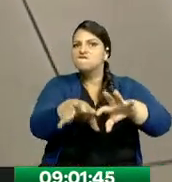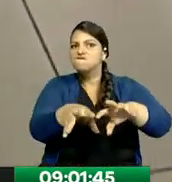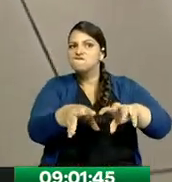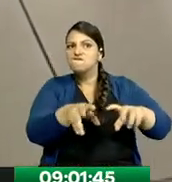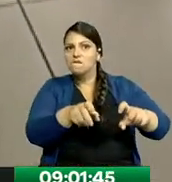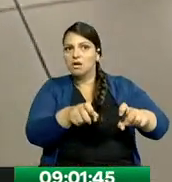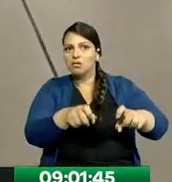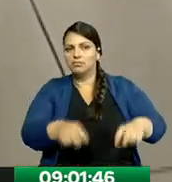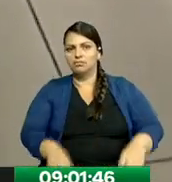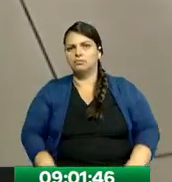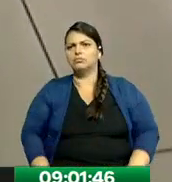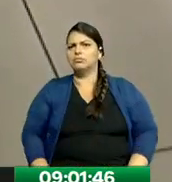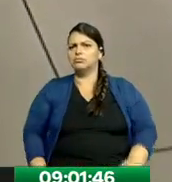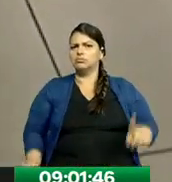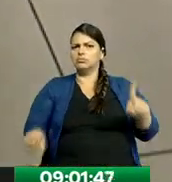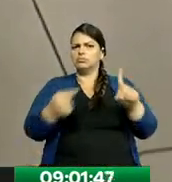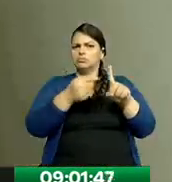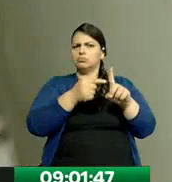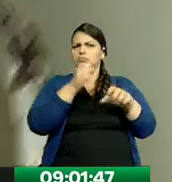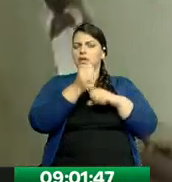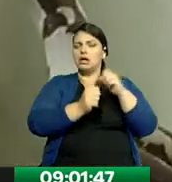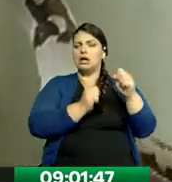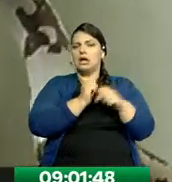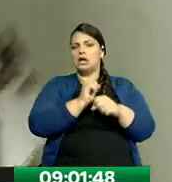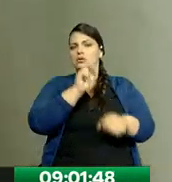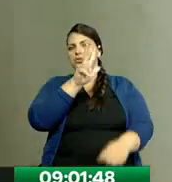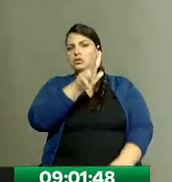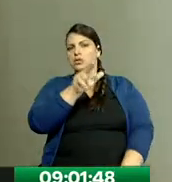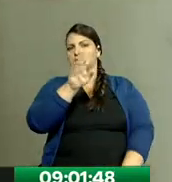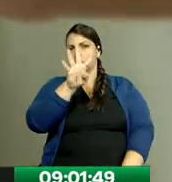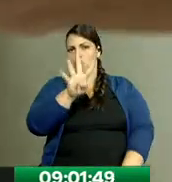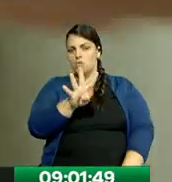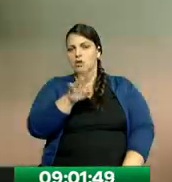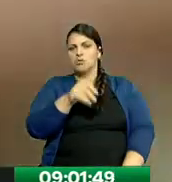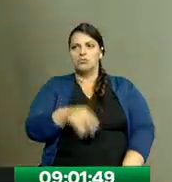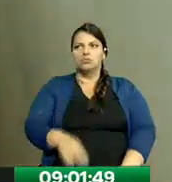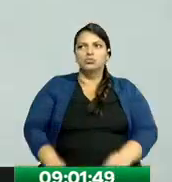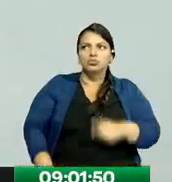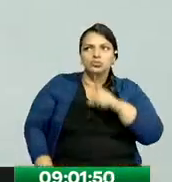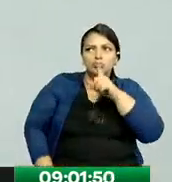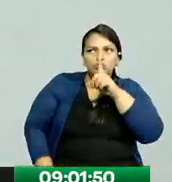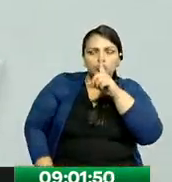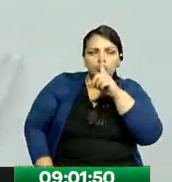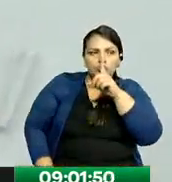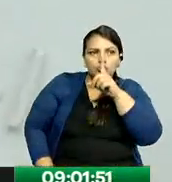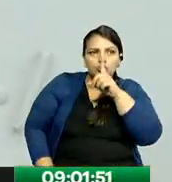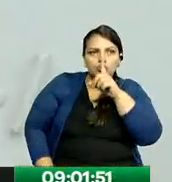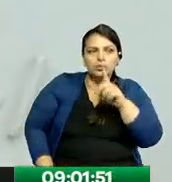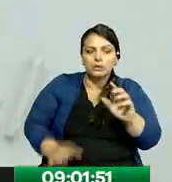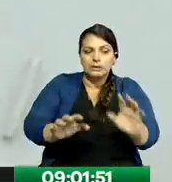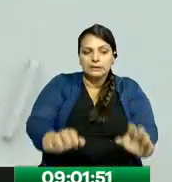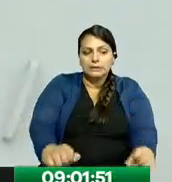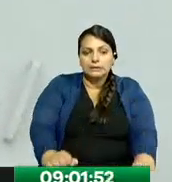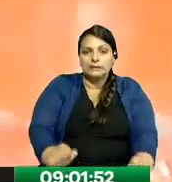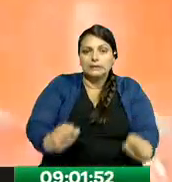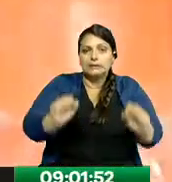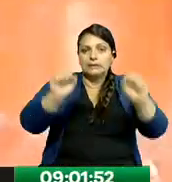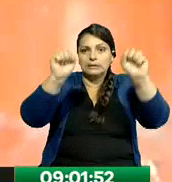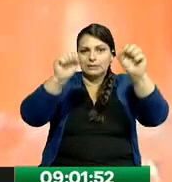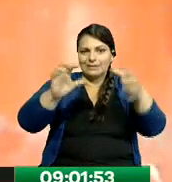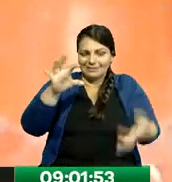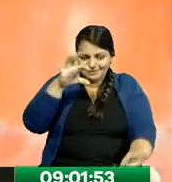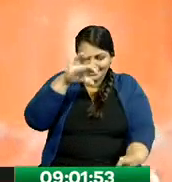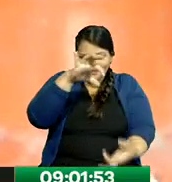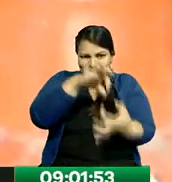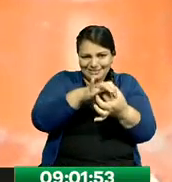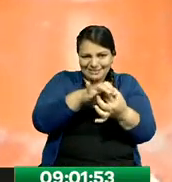A este hombre de 34 años de edad lo capturaron justo cuando intentaba abrir las seguridades de un local de venta de gas de